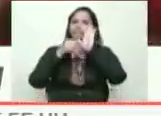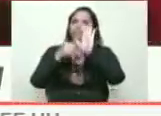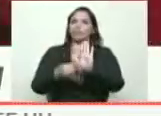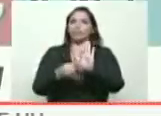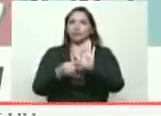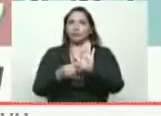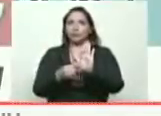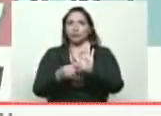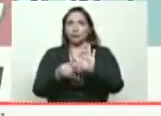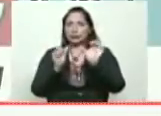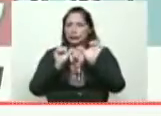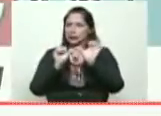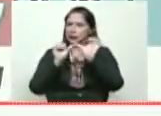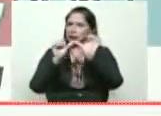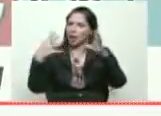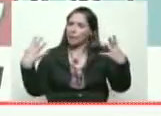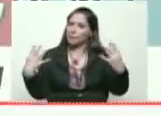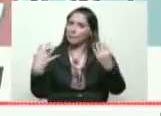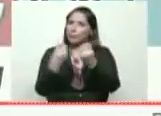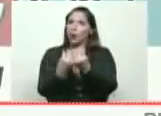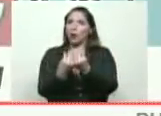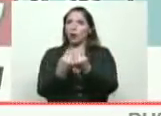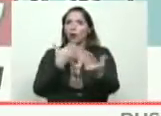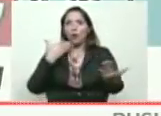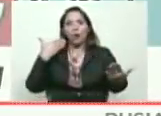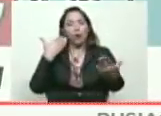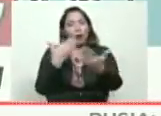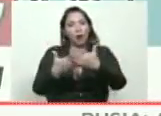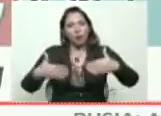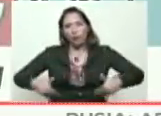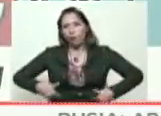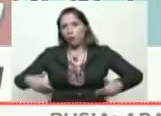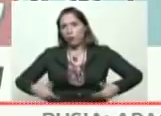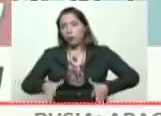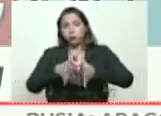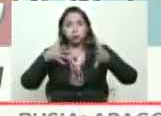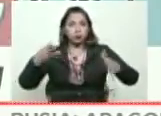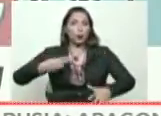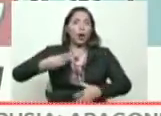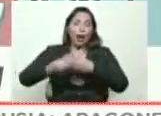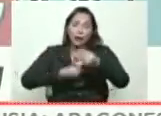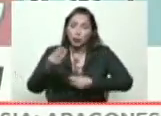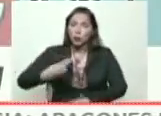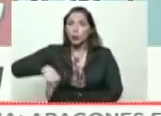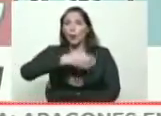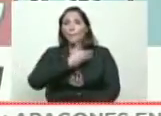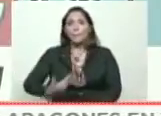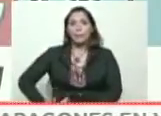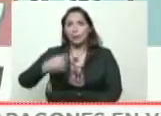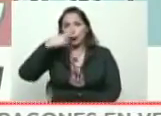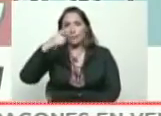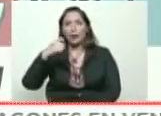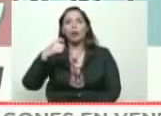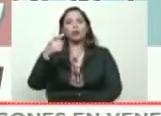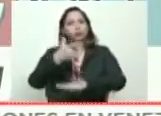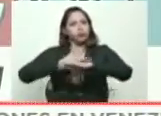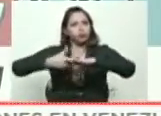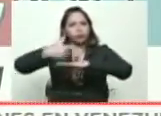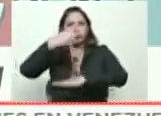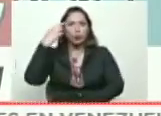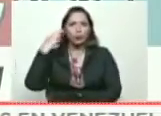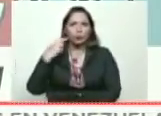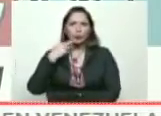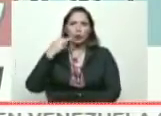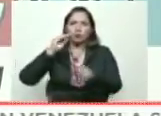que seguimos acompañando y agradecemos el esfuerzo que está haciendo nuestro presidente Nicolás Maduro, el gobierno bolivariano, por